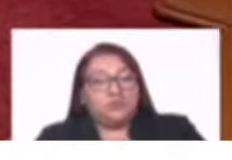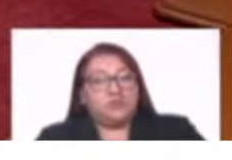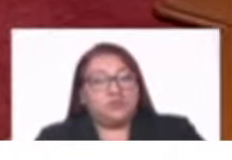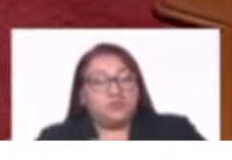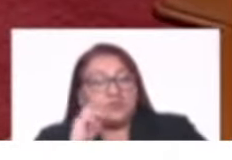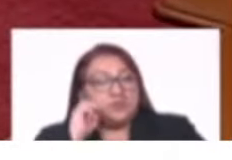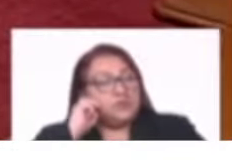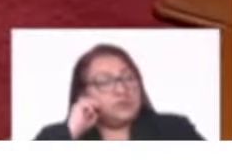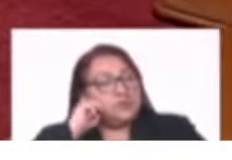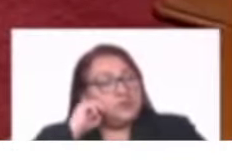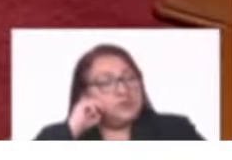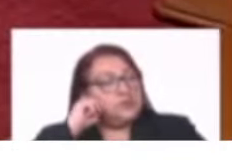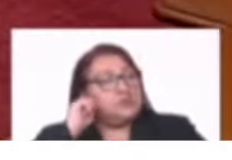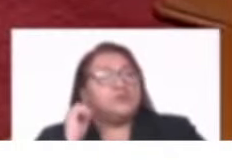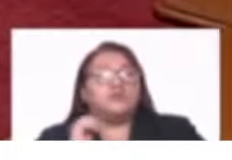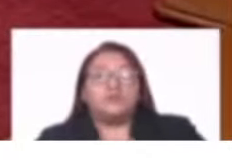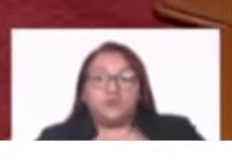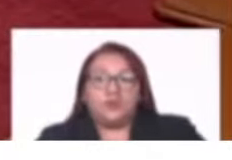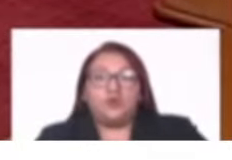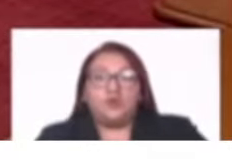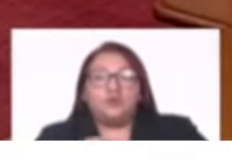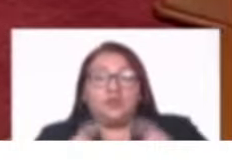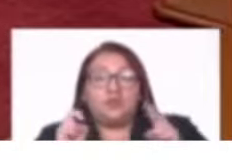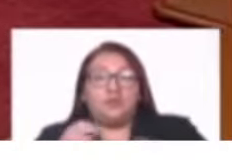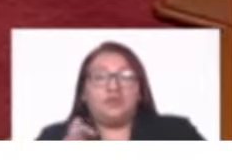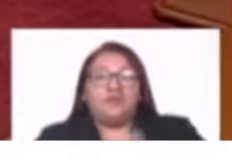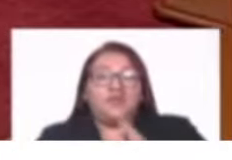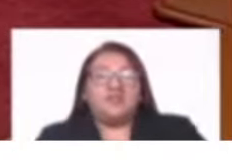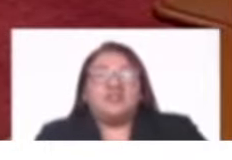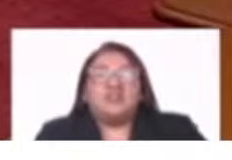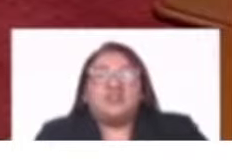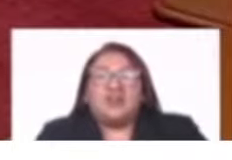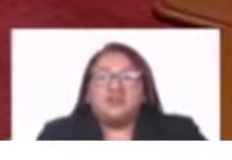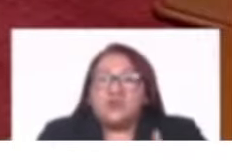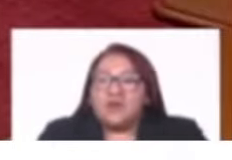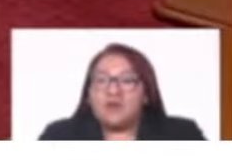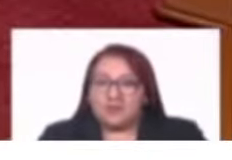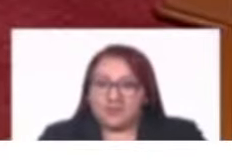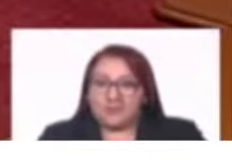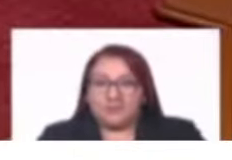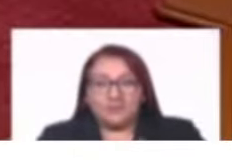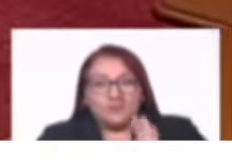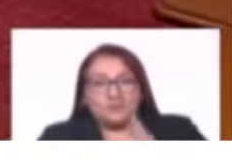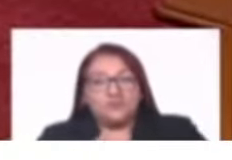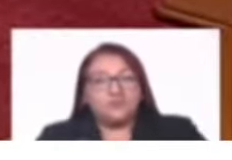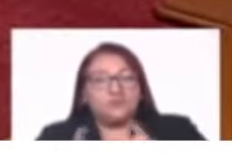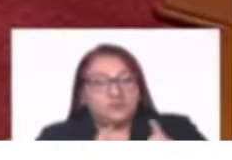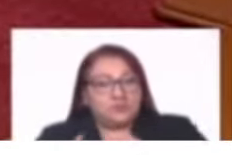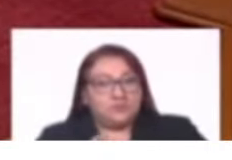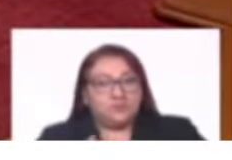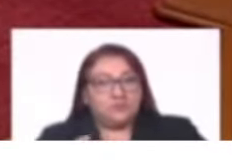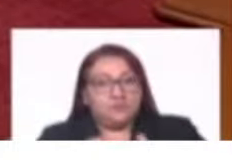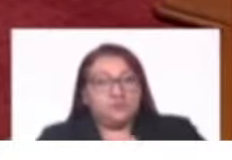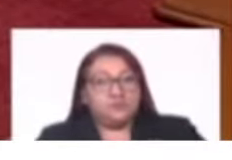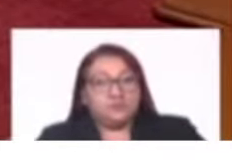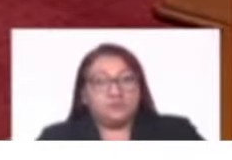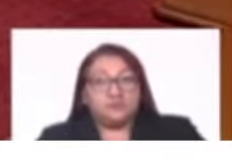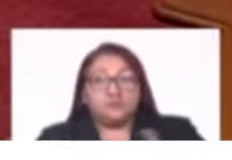fundamentalmente a las prioridades del gasto y las fuentes de financiamiento. Dicha presentación es seguida de un debate con